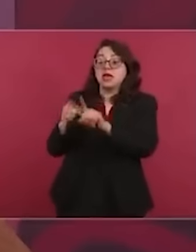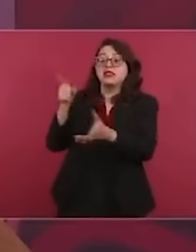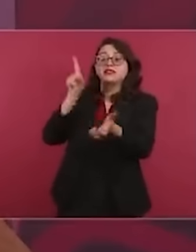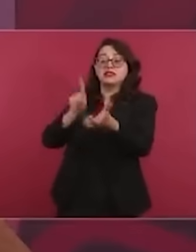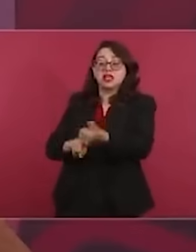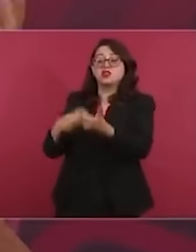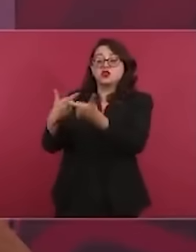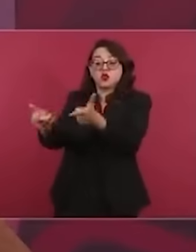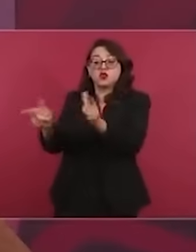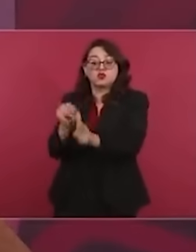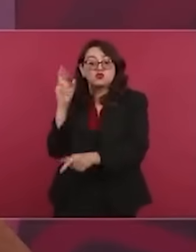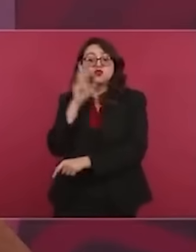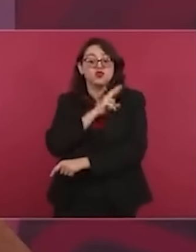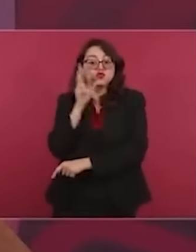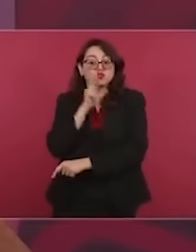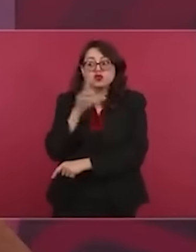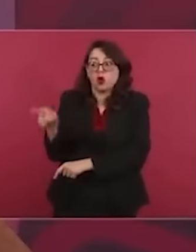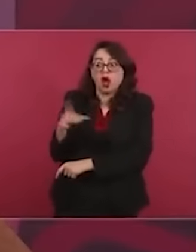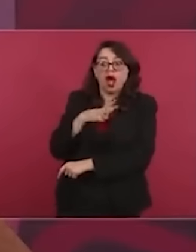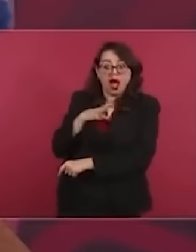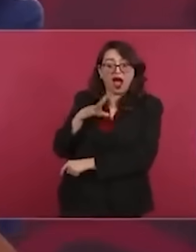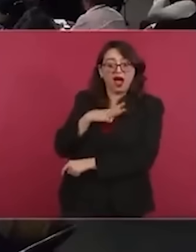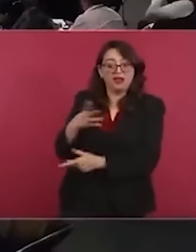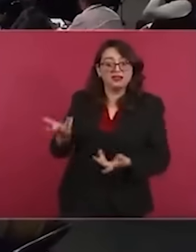es que entonces